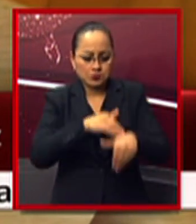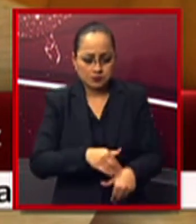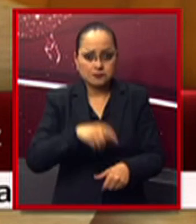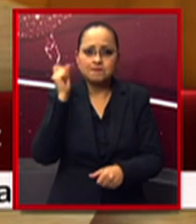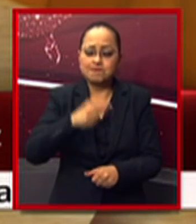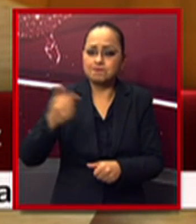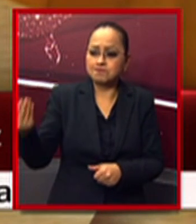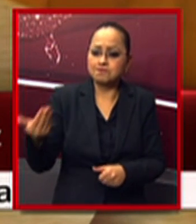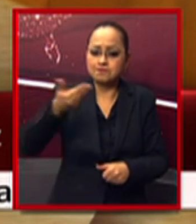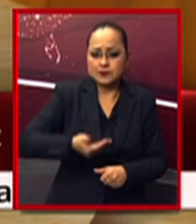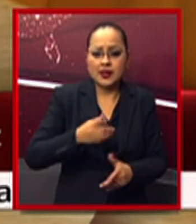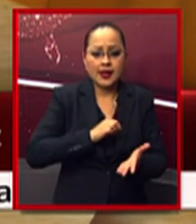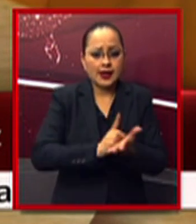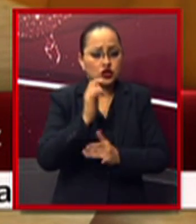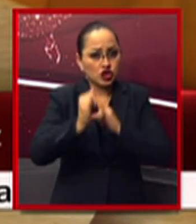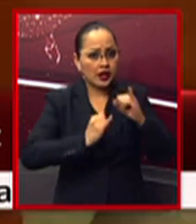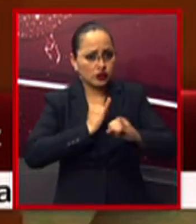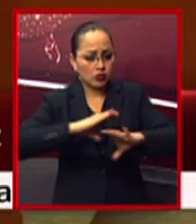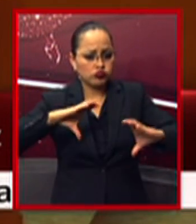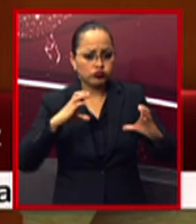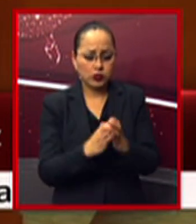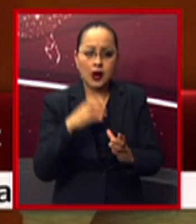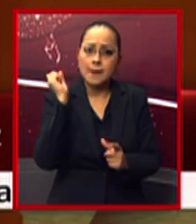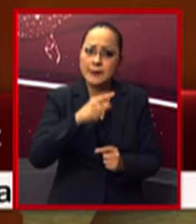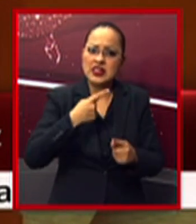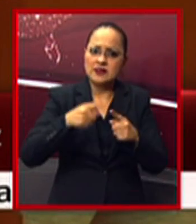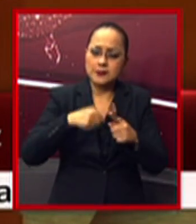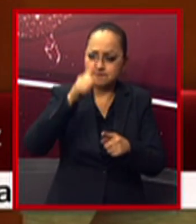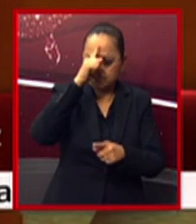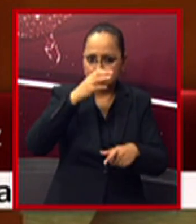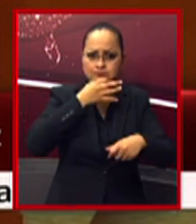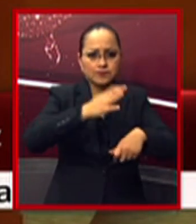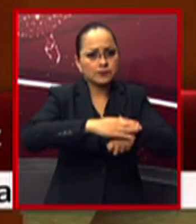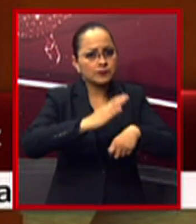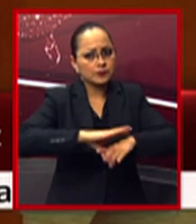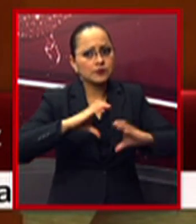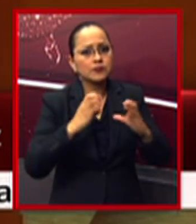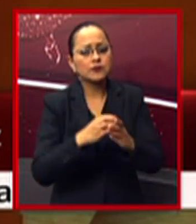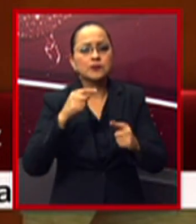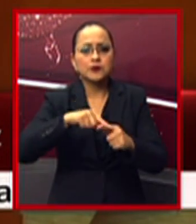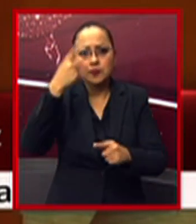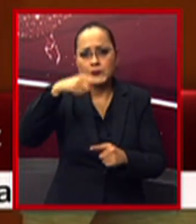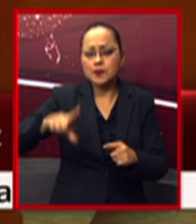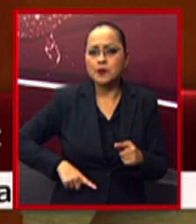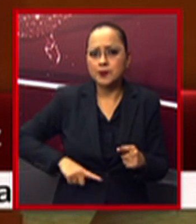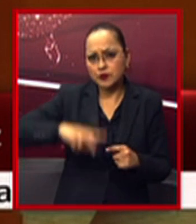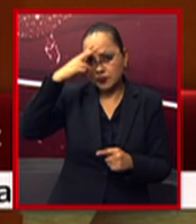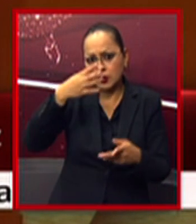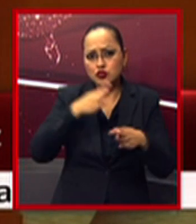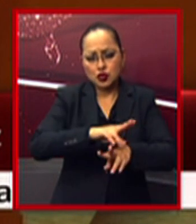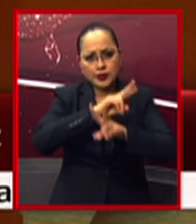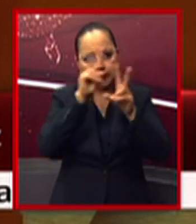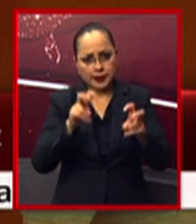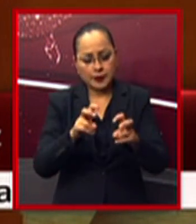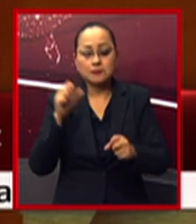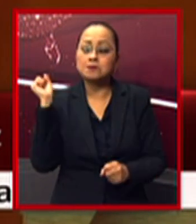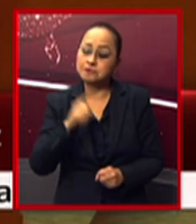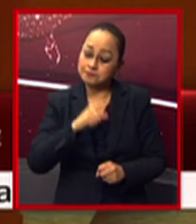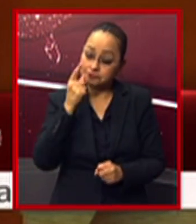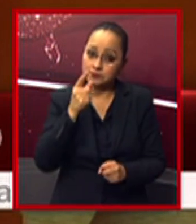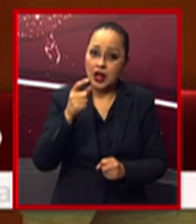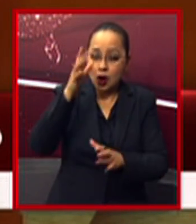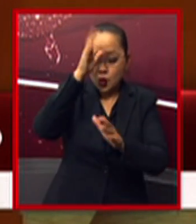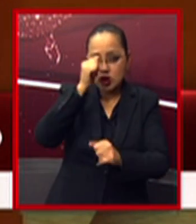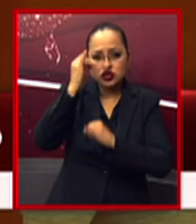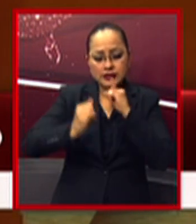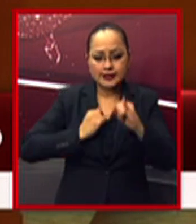las exigencias de derecho internacional y las diversas recomendaciones que se han hecho al Estado mexicano en esta materia, así como a los tratados